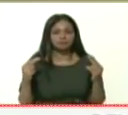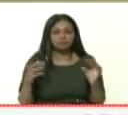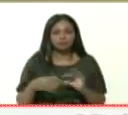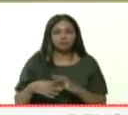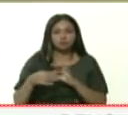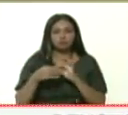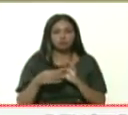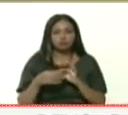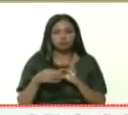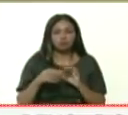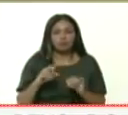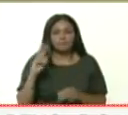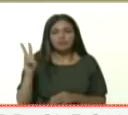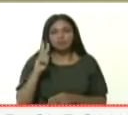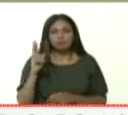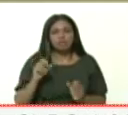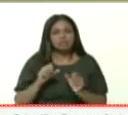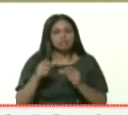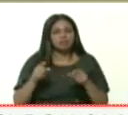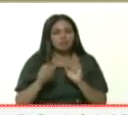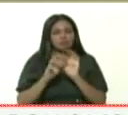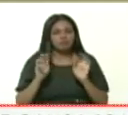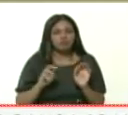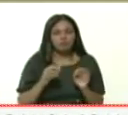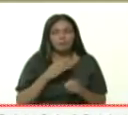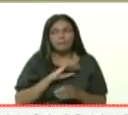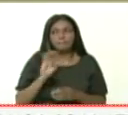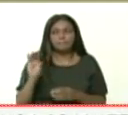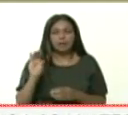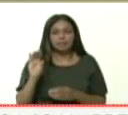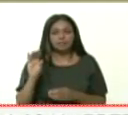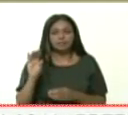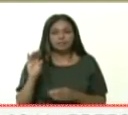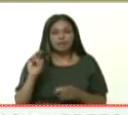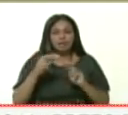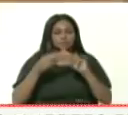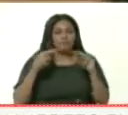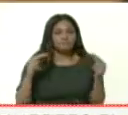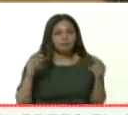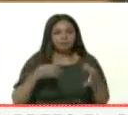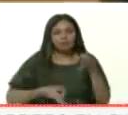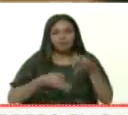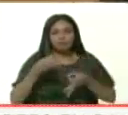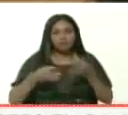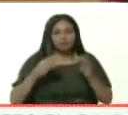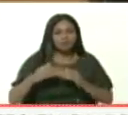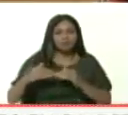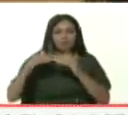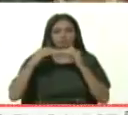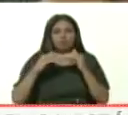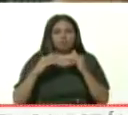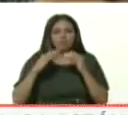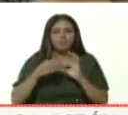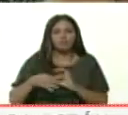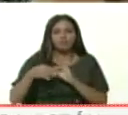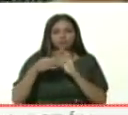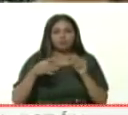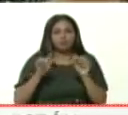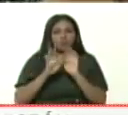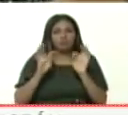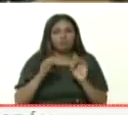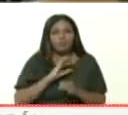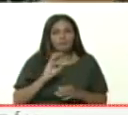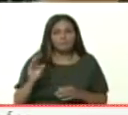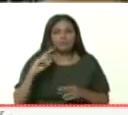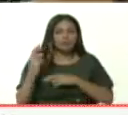unión, y Venezuela seguirá siendo patria de paz, de justicia, de igualdad, de unión,